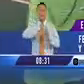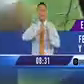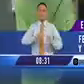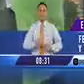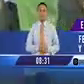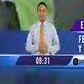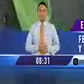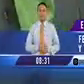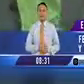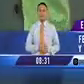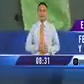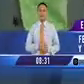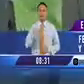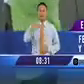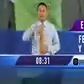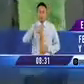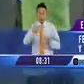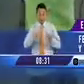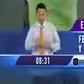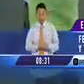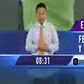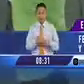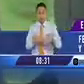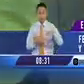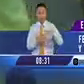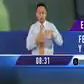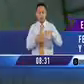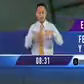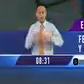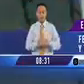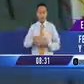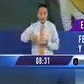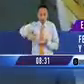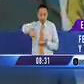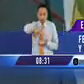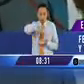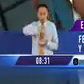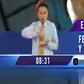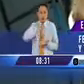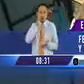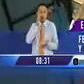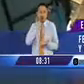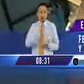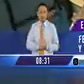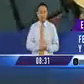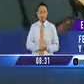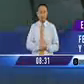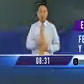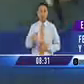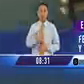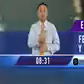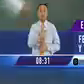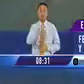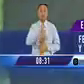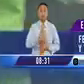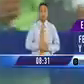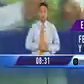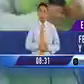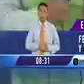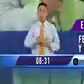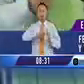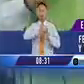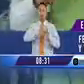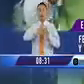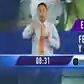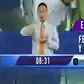Mire, ahí están asándose y aquí ya le tenemos listo con la zarza, todo delicioso. Mire, cuy asado, cuy también, mire, en